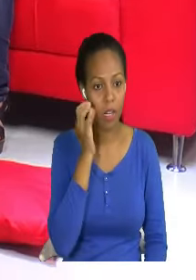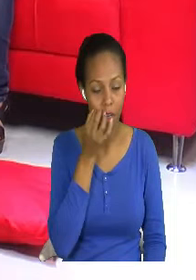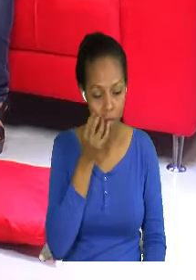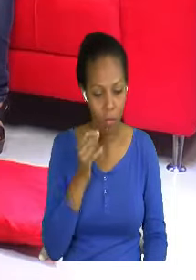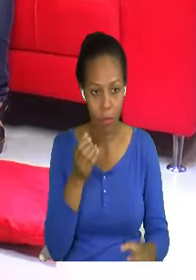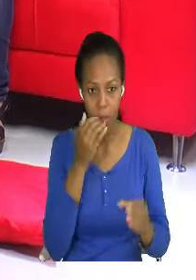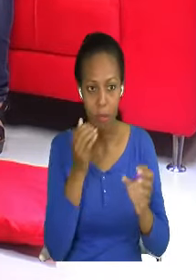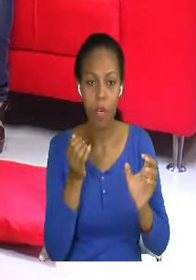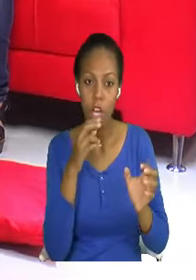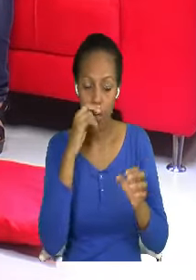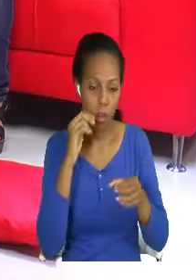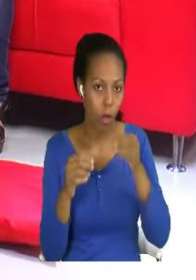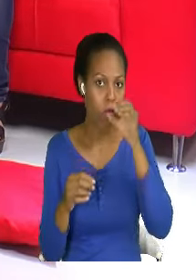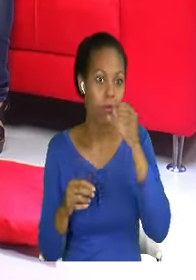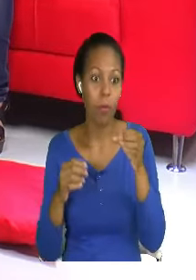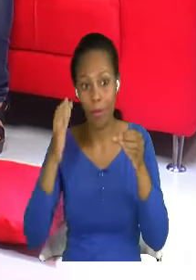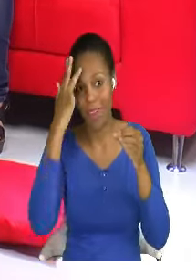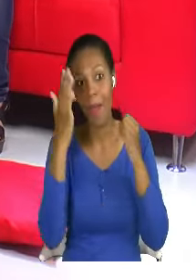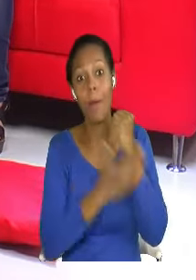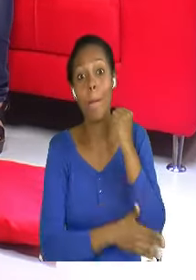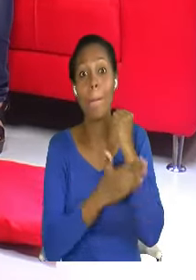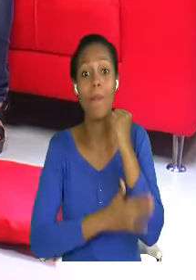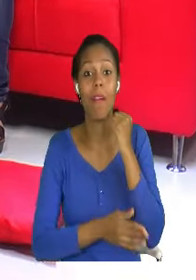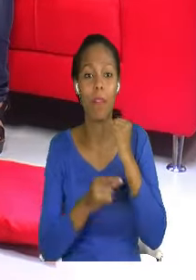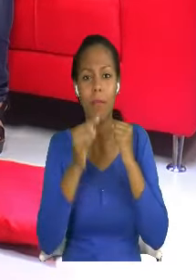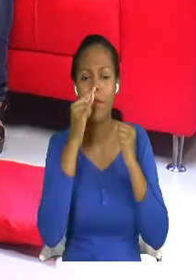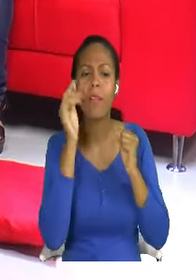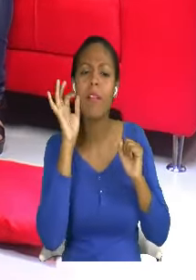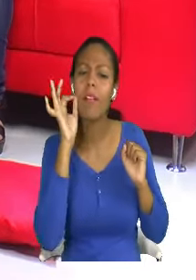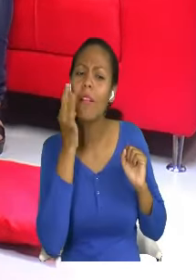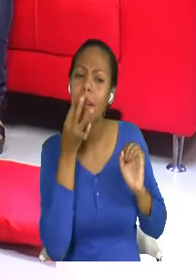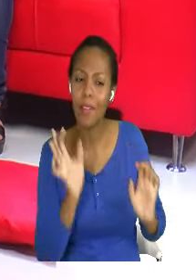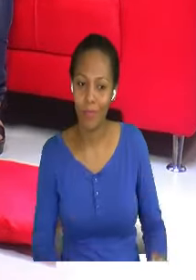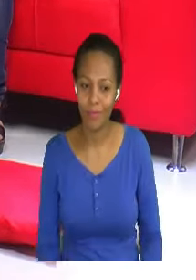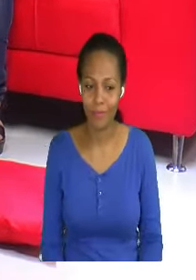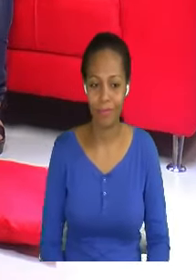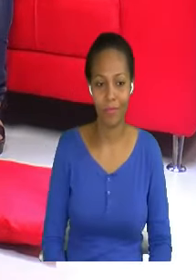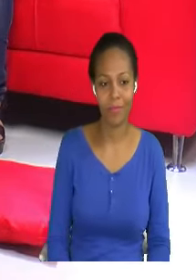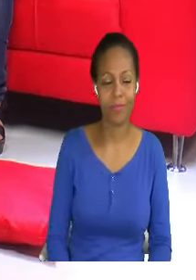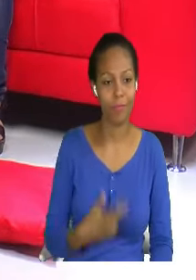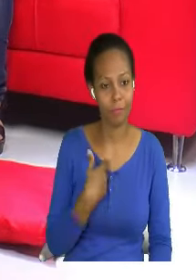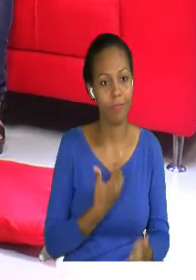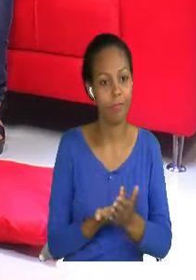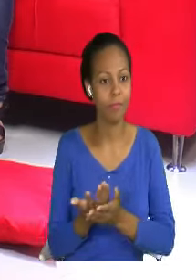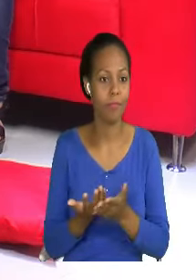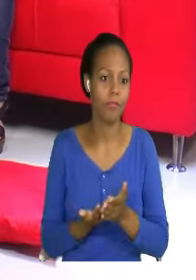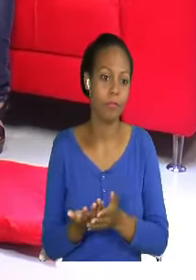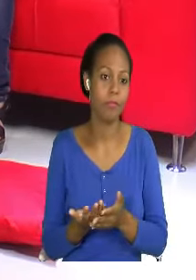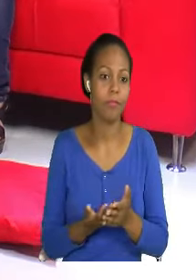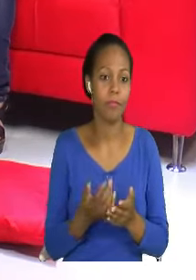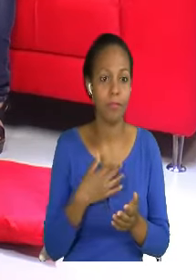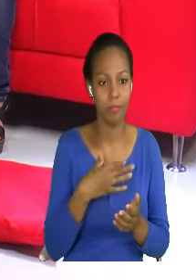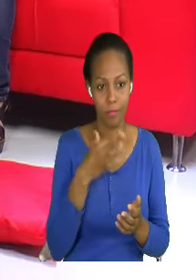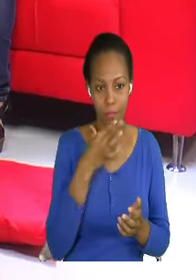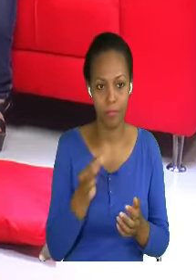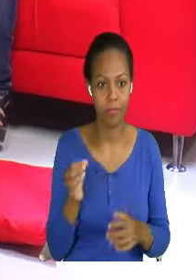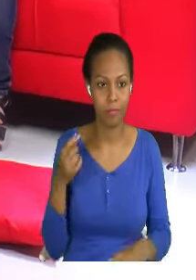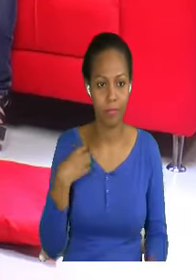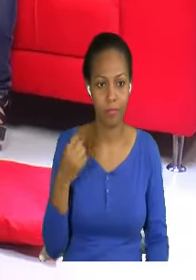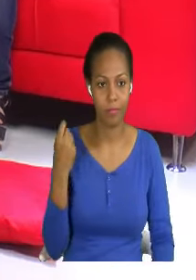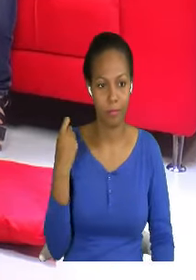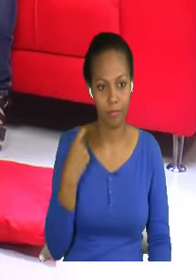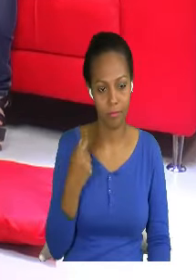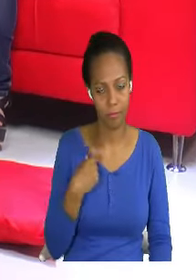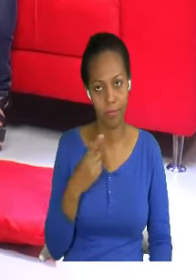la boca, porque huele... Tiene un olor a piña. Huele muchísimo a piña. No, yo les voy a contar pues una experiencia que a mí me sucedió. Yo que días tenía una